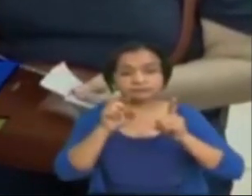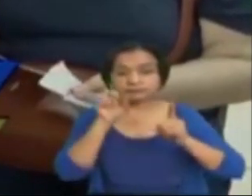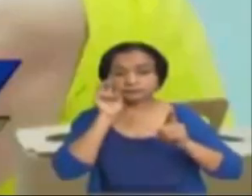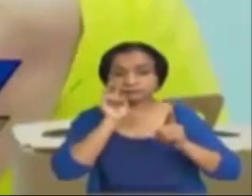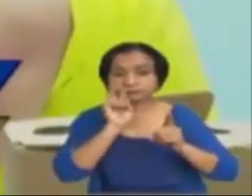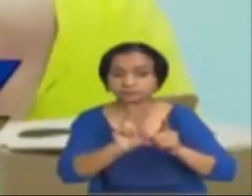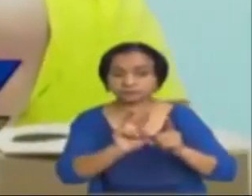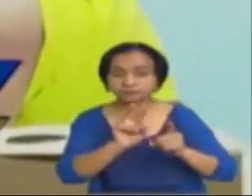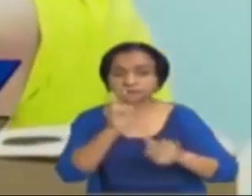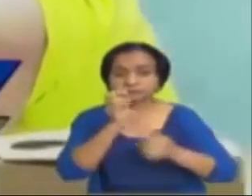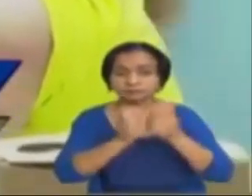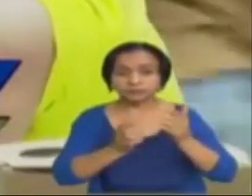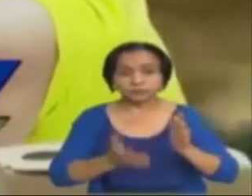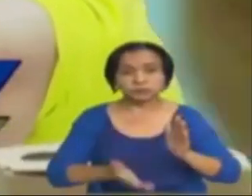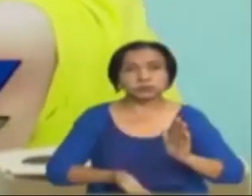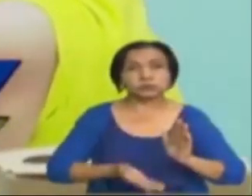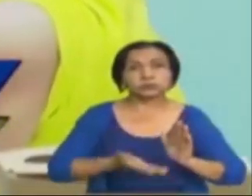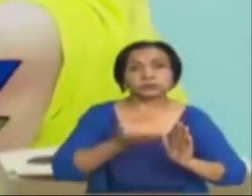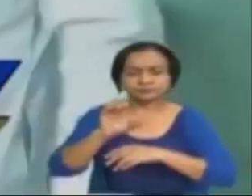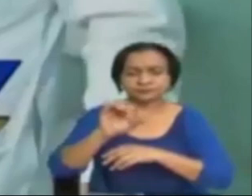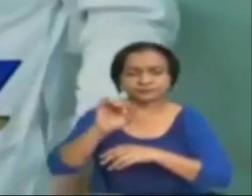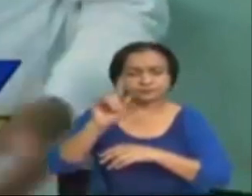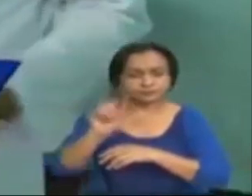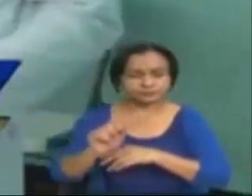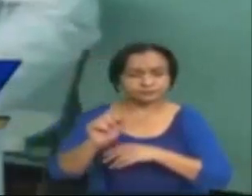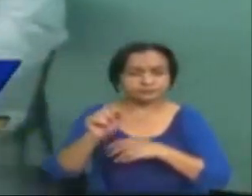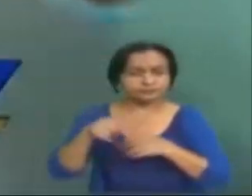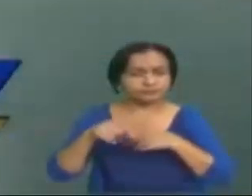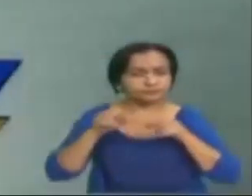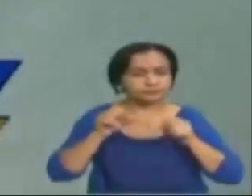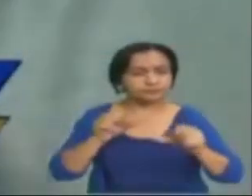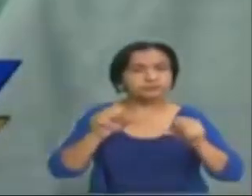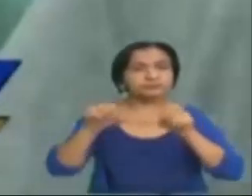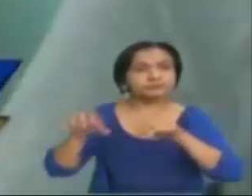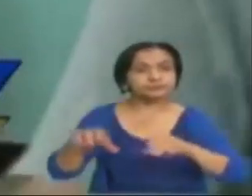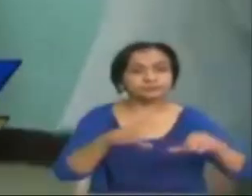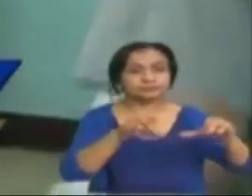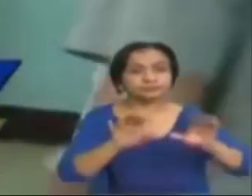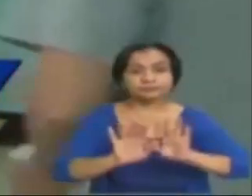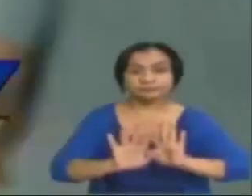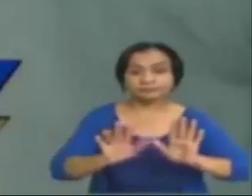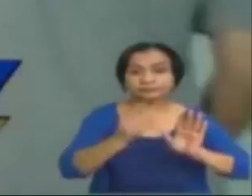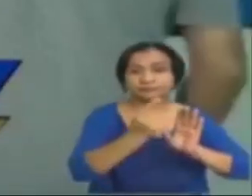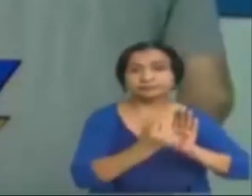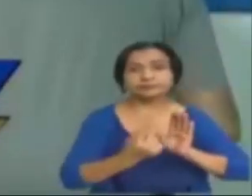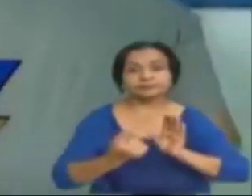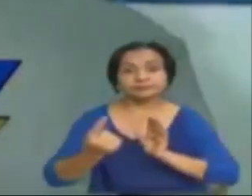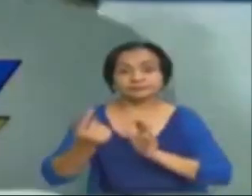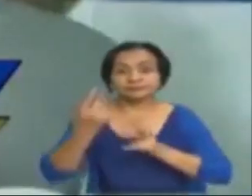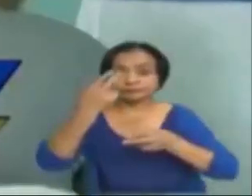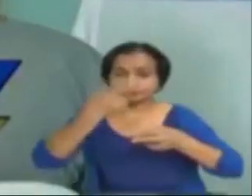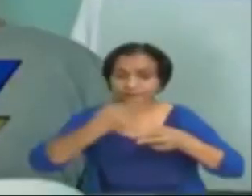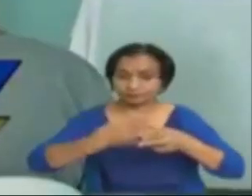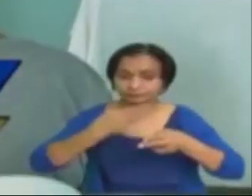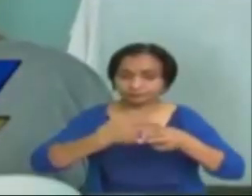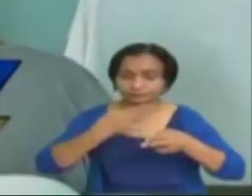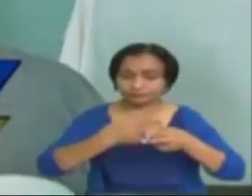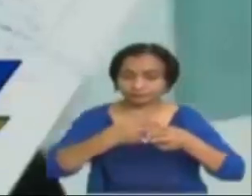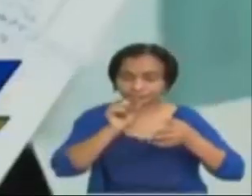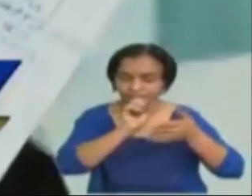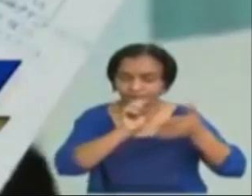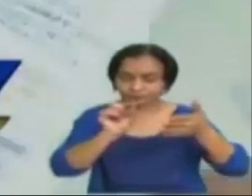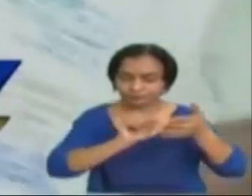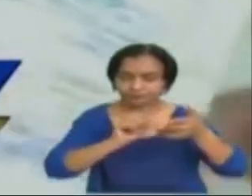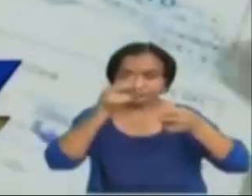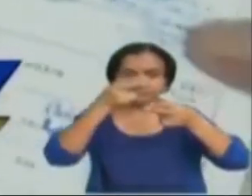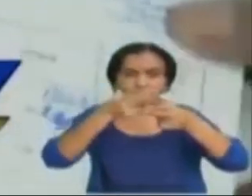municipio de molo cucu en el hospital primario carlos fonseca y en el puesto de salud familiar y comunitario santa rita